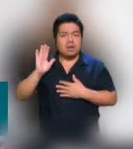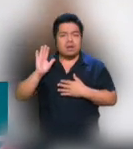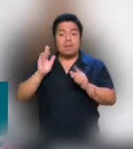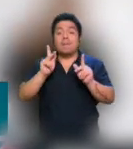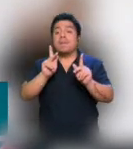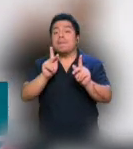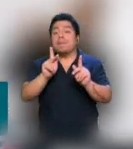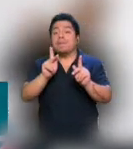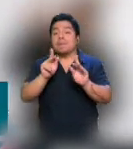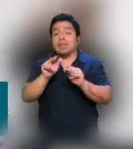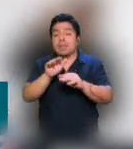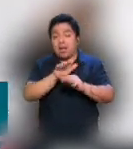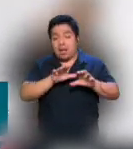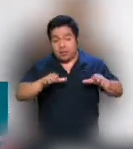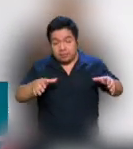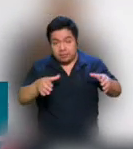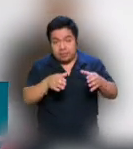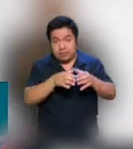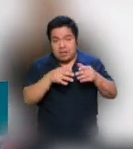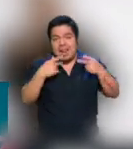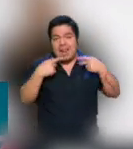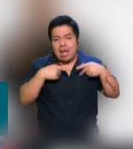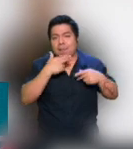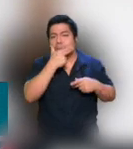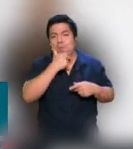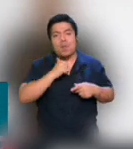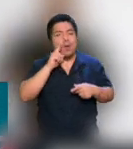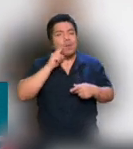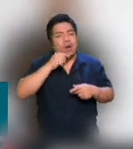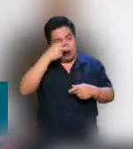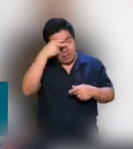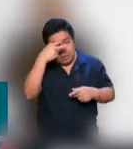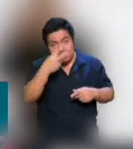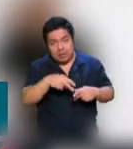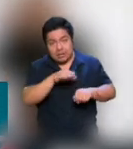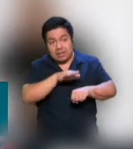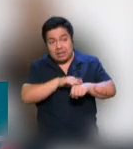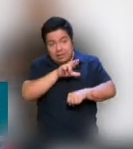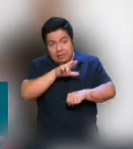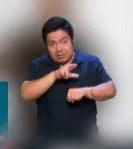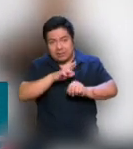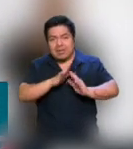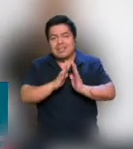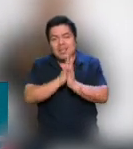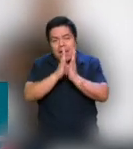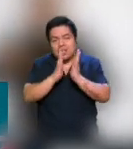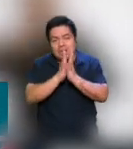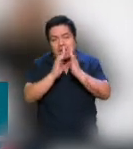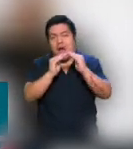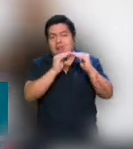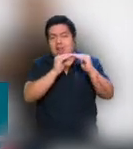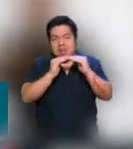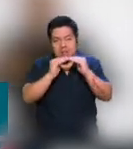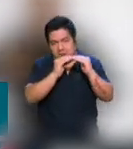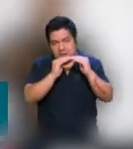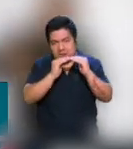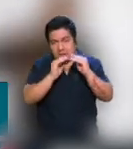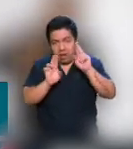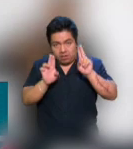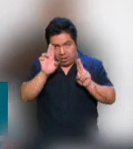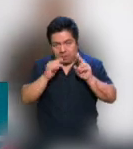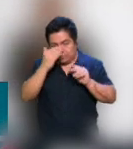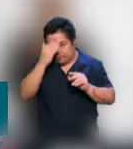asunto aquí es que la mayoría del pueblo de México, de acuerdo a la democracia, de acuerdo a nuestras